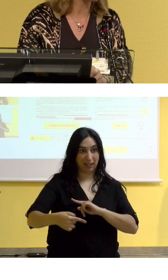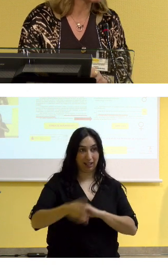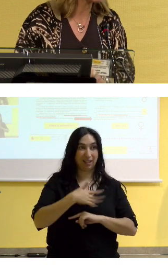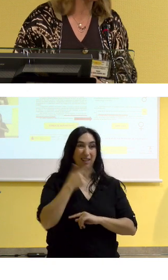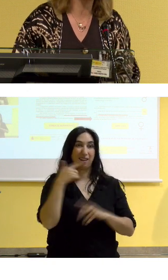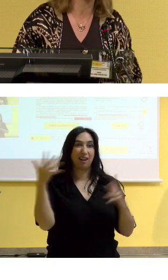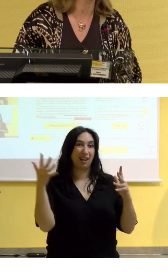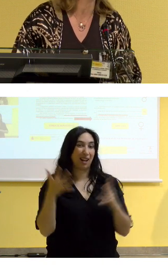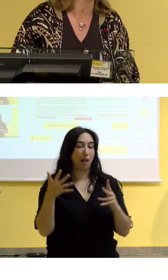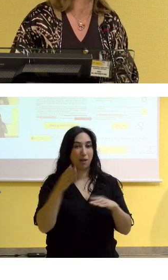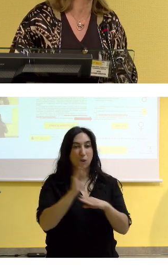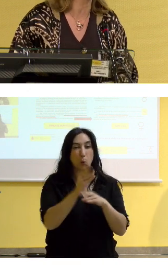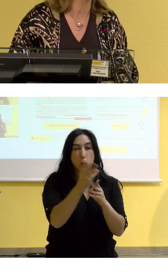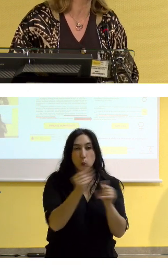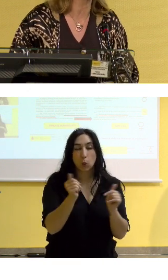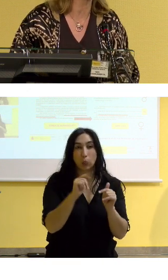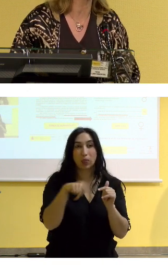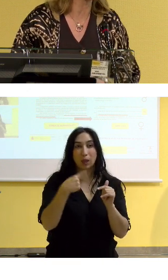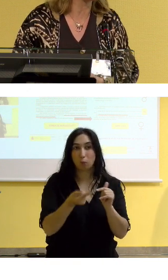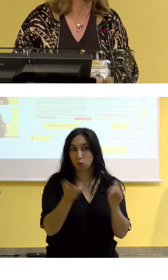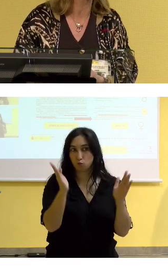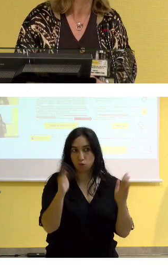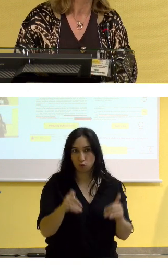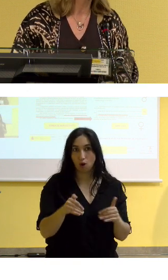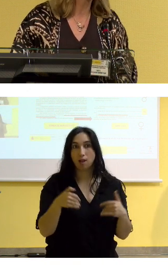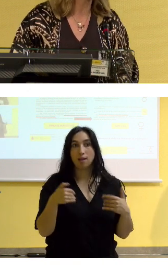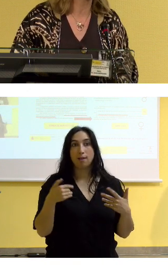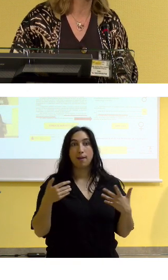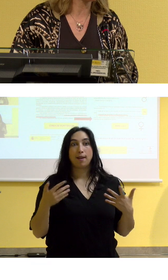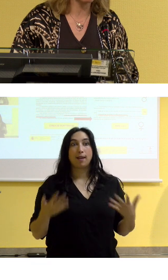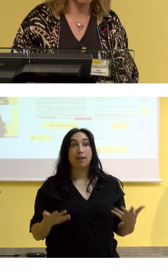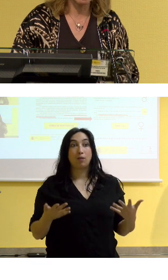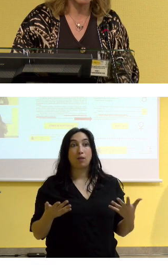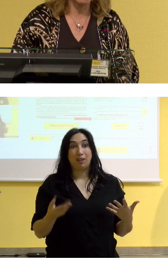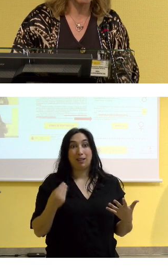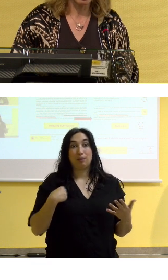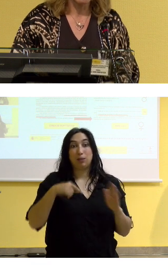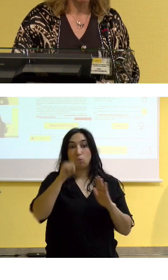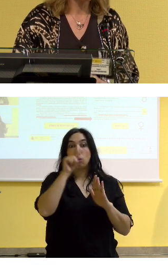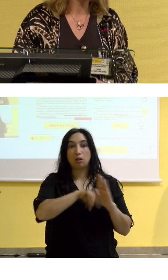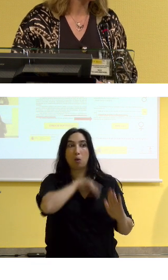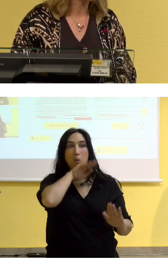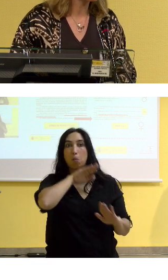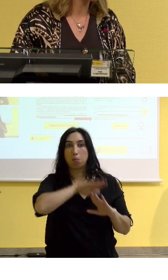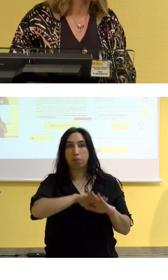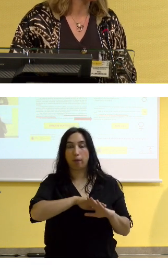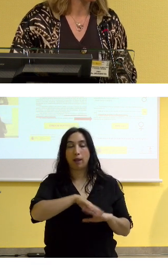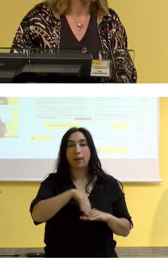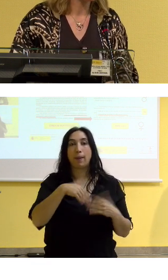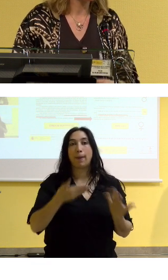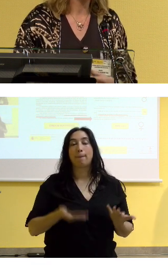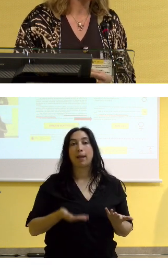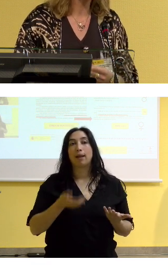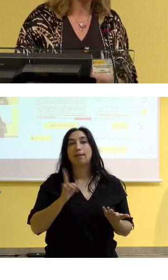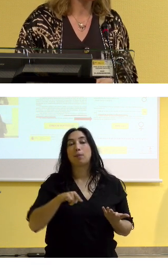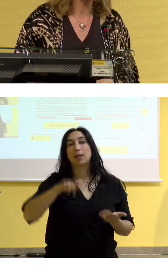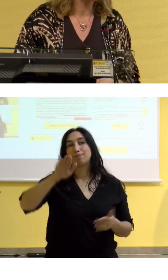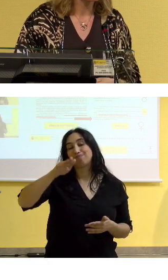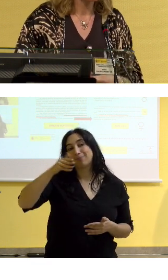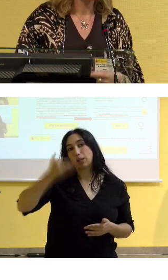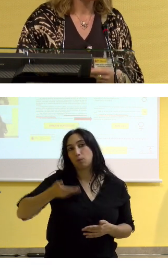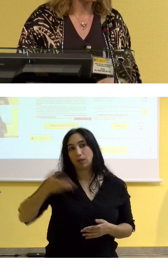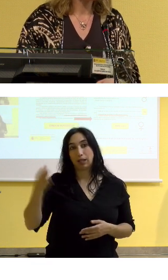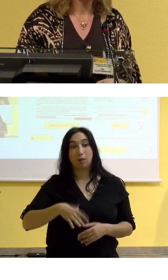tiene un tratamiento curativo postnatal, como decíamos, con lo cual cumple dentro de los criterios. Pero es muy importante que en esas